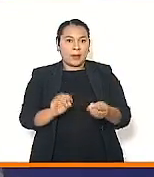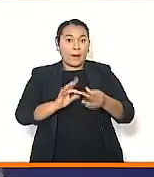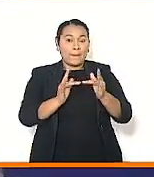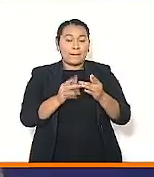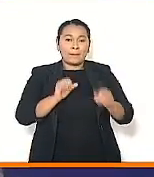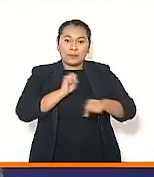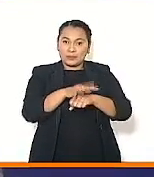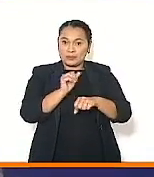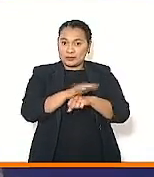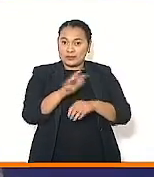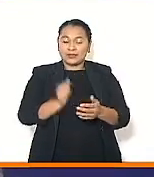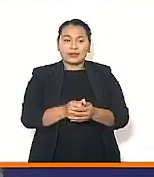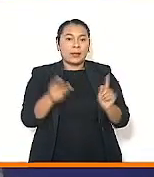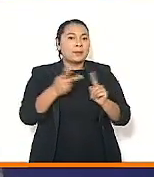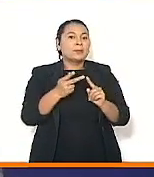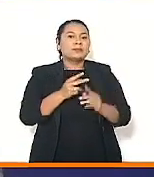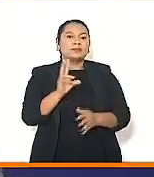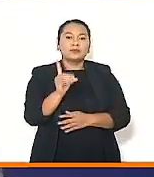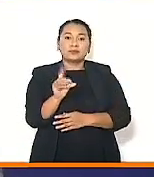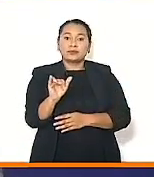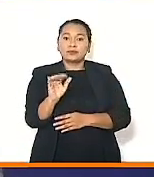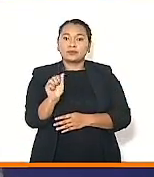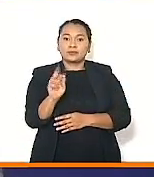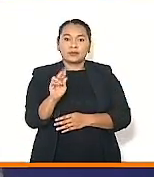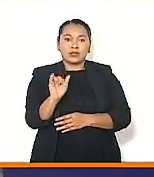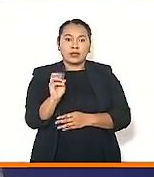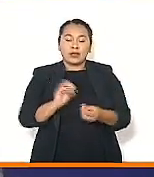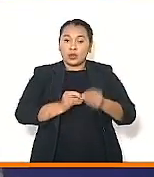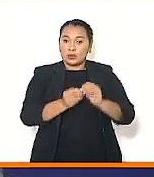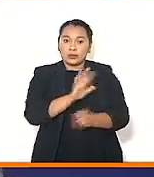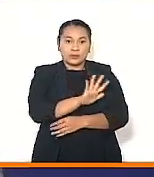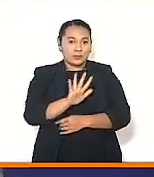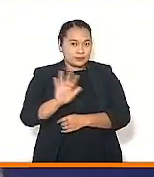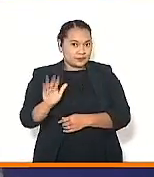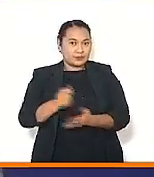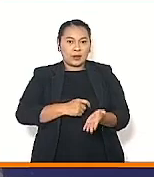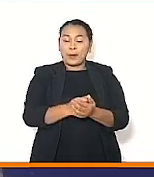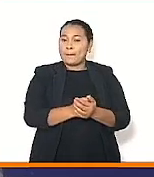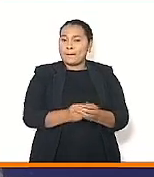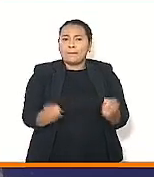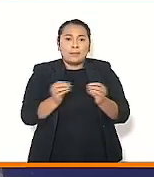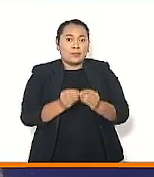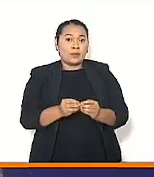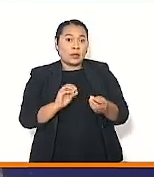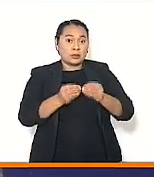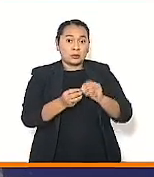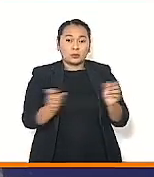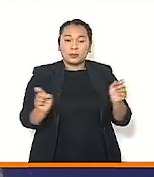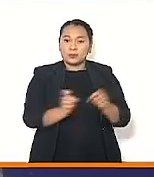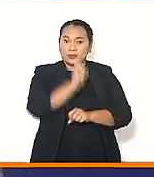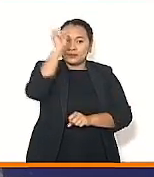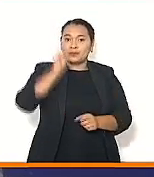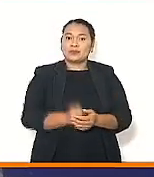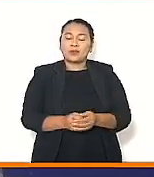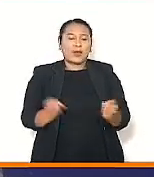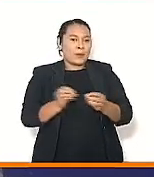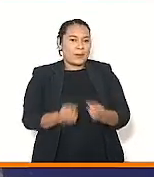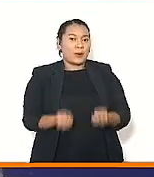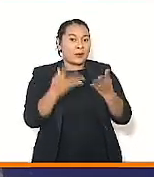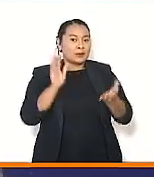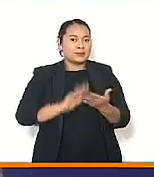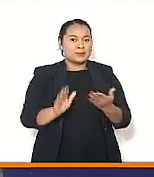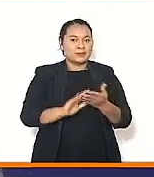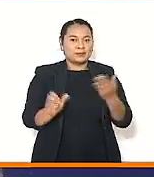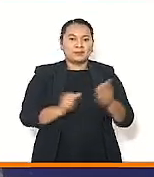mensajito, enviando la palabra diaria al 555 más el número a jugar más el monto a pagar, y de esta manera sí estarás